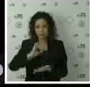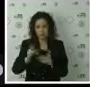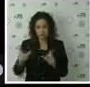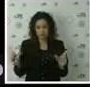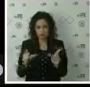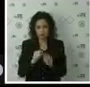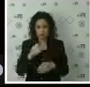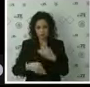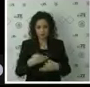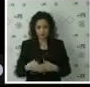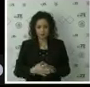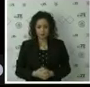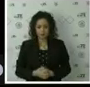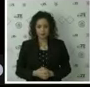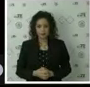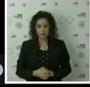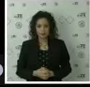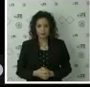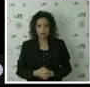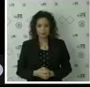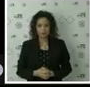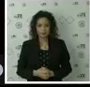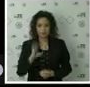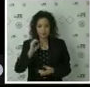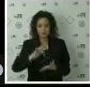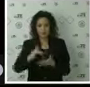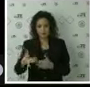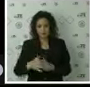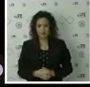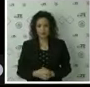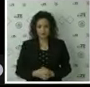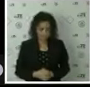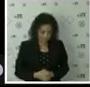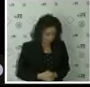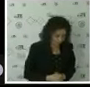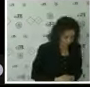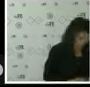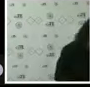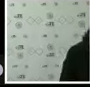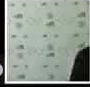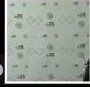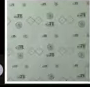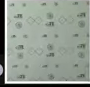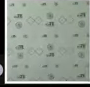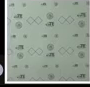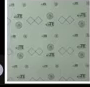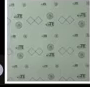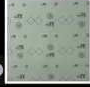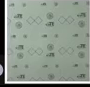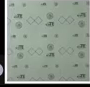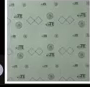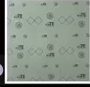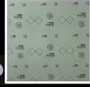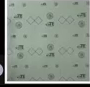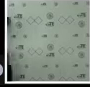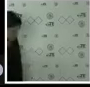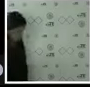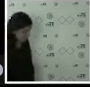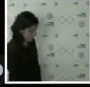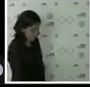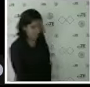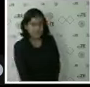Muchas gracias, Ángel. Muy bien, sin duda. Y bueno, daría el uso de la voz ahora a